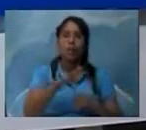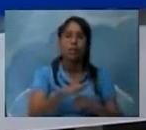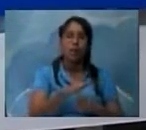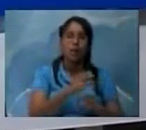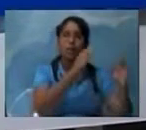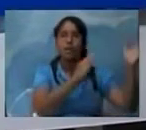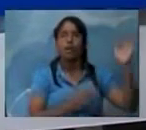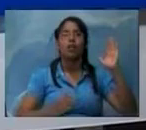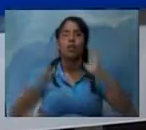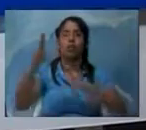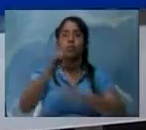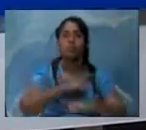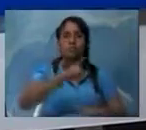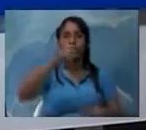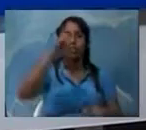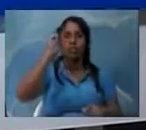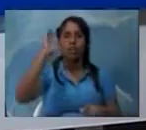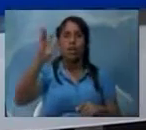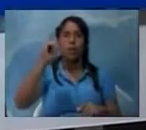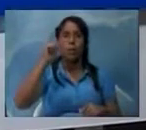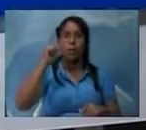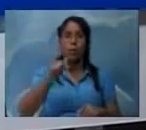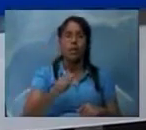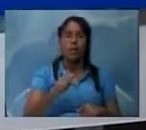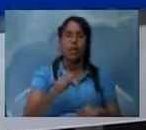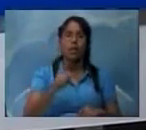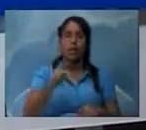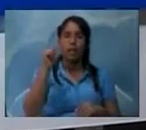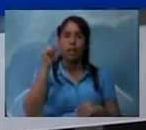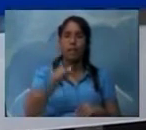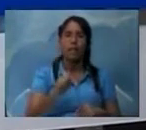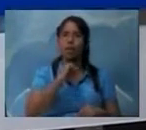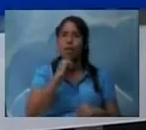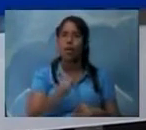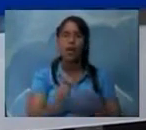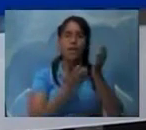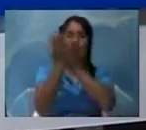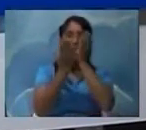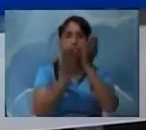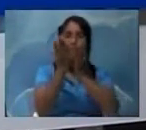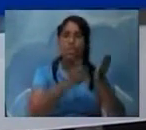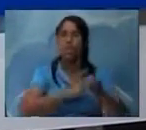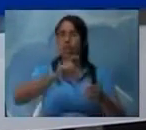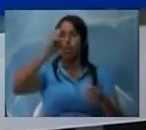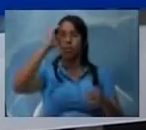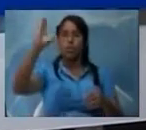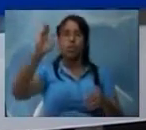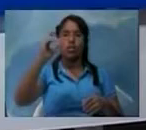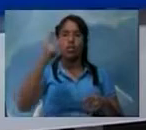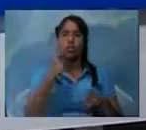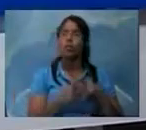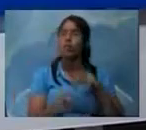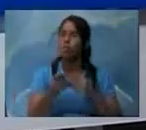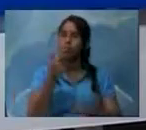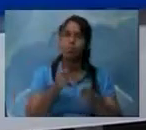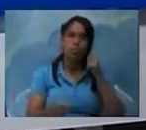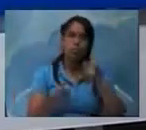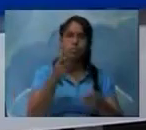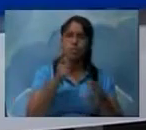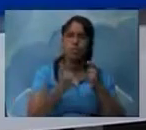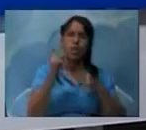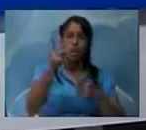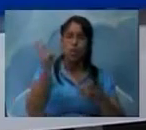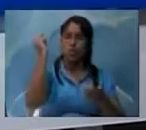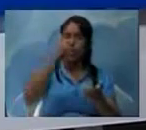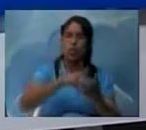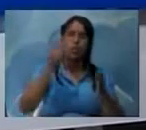la presencia de Dios. Y estos eran siervos de Dios, pero un poco despistadito. Ellos